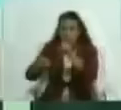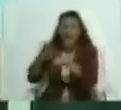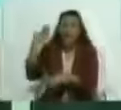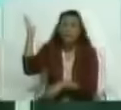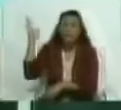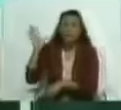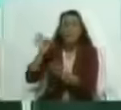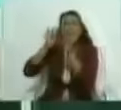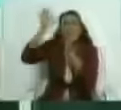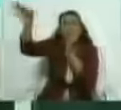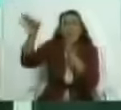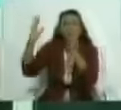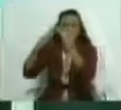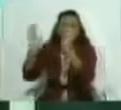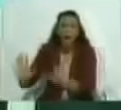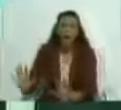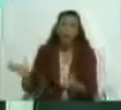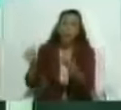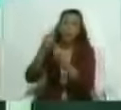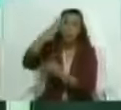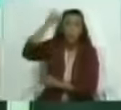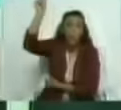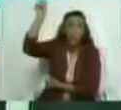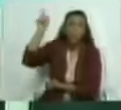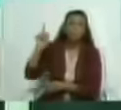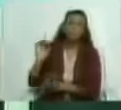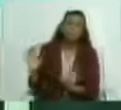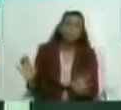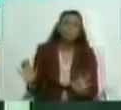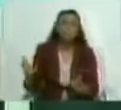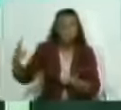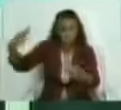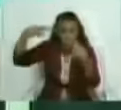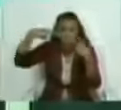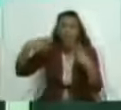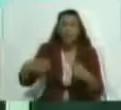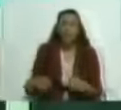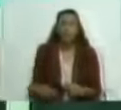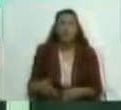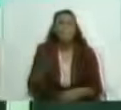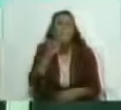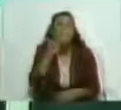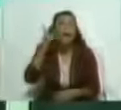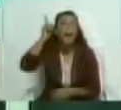allá con Papá Dios y mi madre Amanda que me está viendo. Madre,